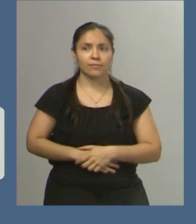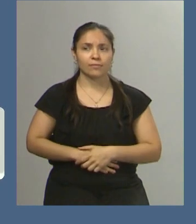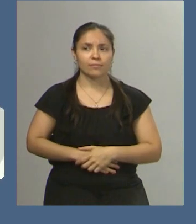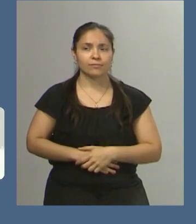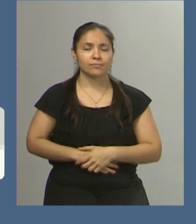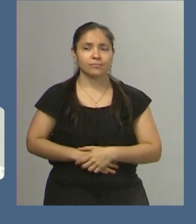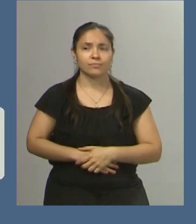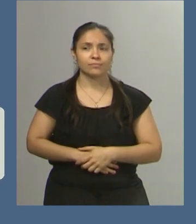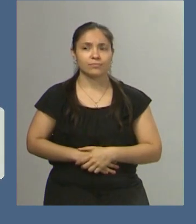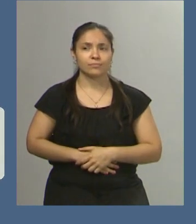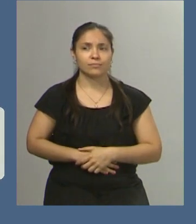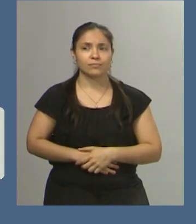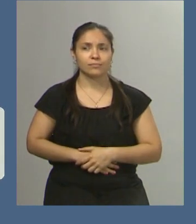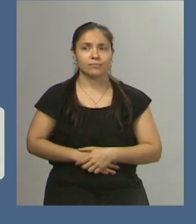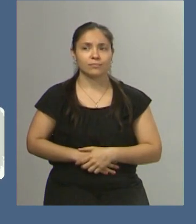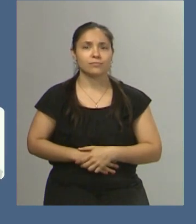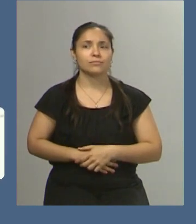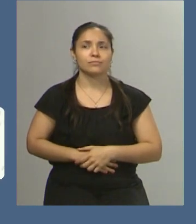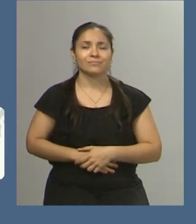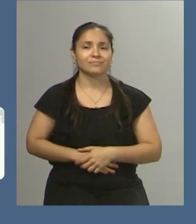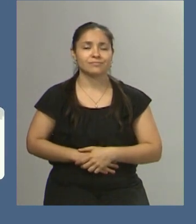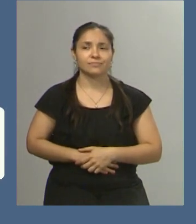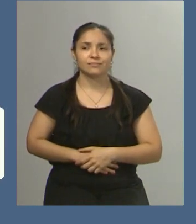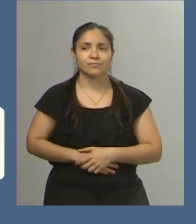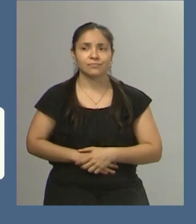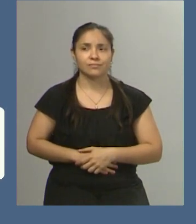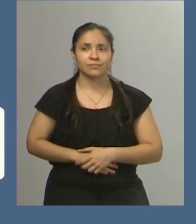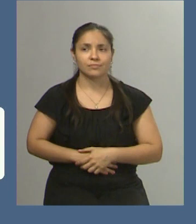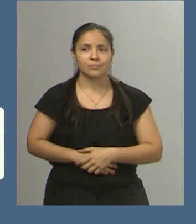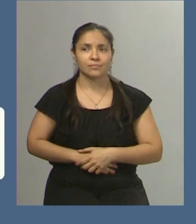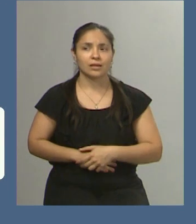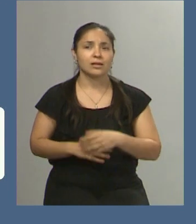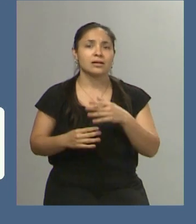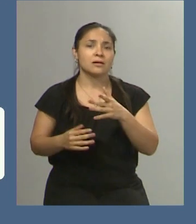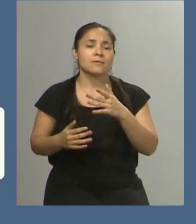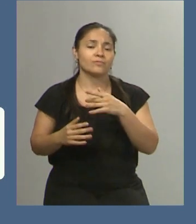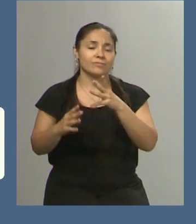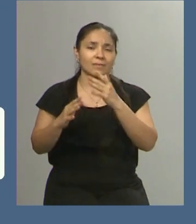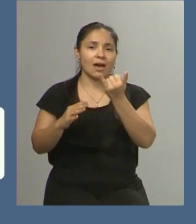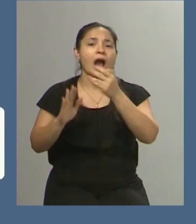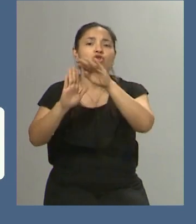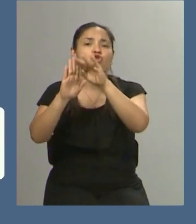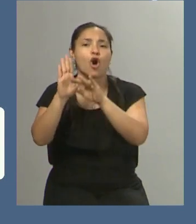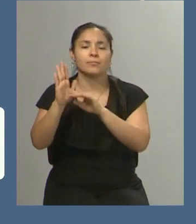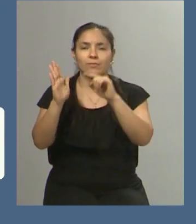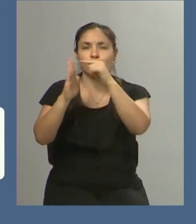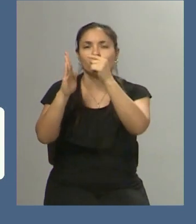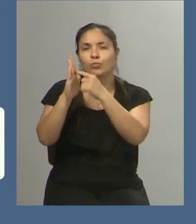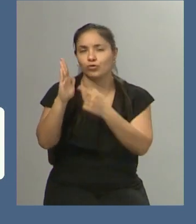momento de la Unión Europea, que puede ser muy, muy discutida. Personalmente la discutiría y